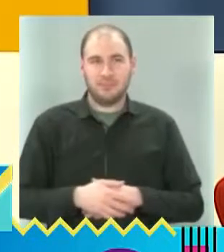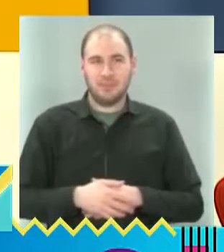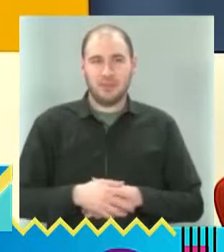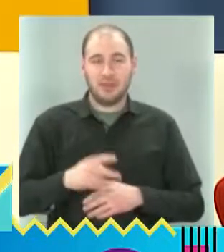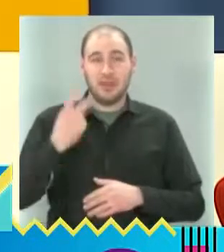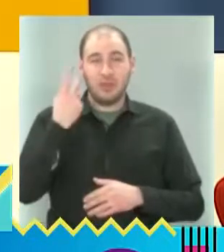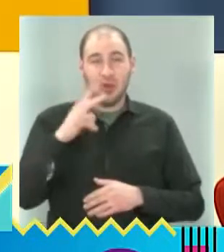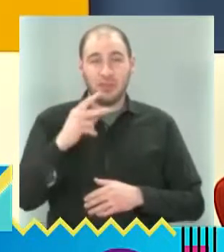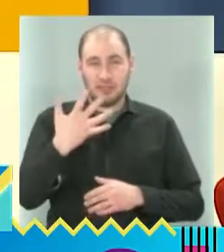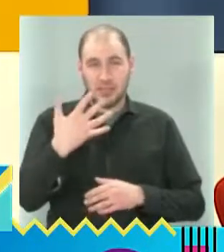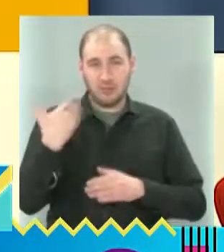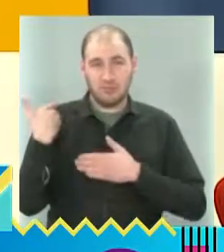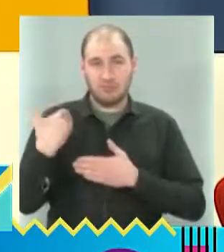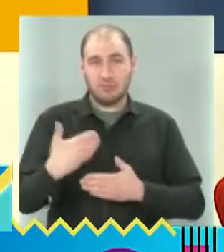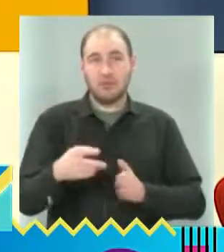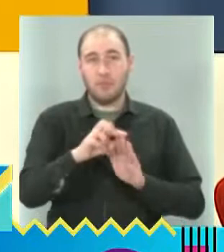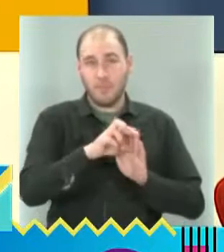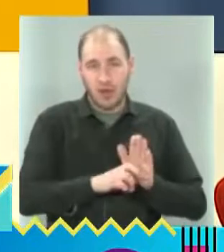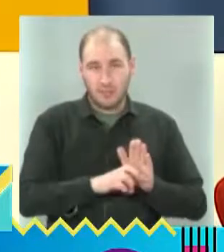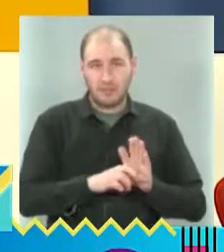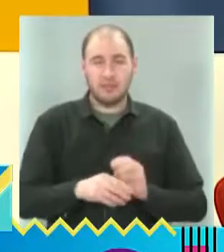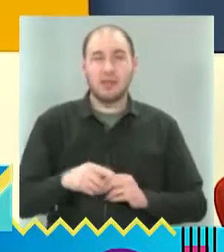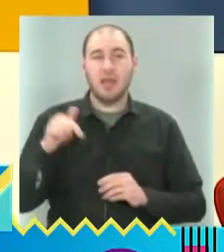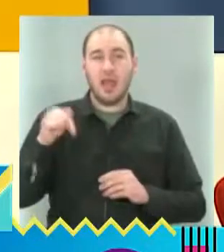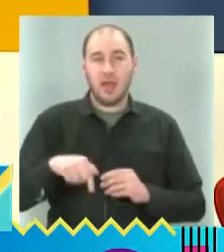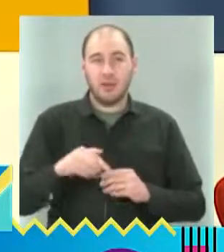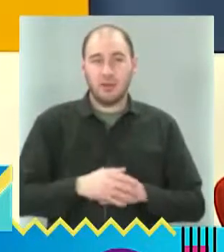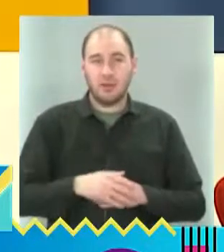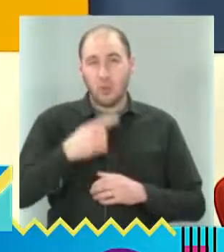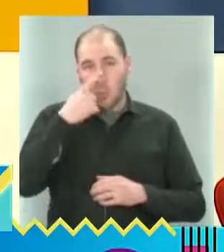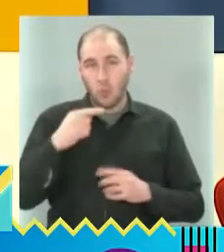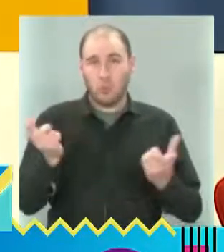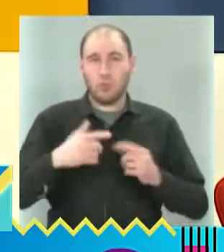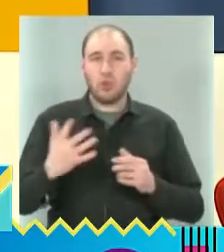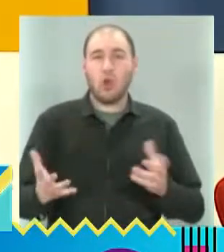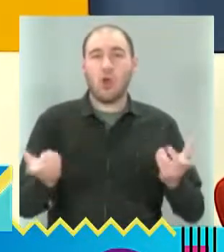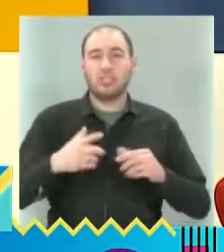el 2005 que éramos programa y a partir de la última reunión del